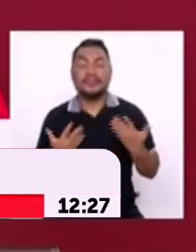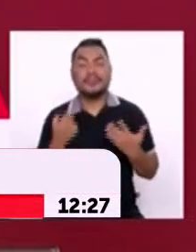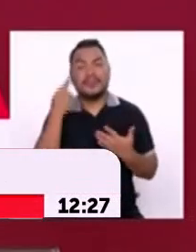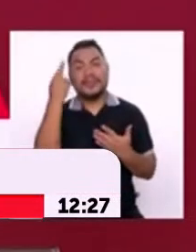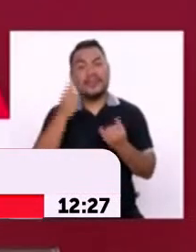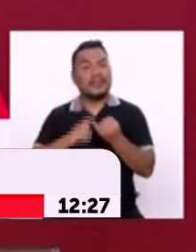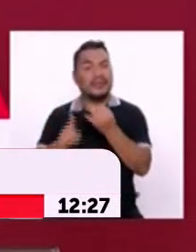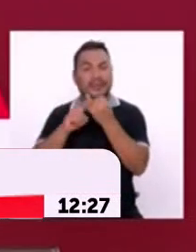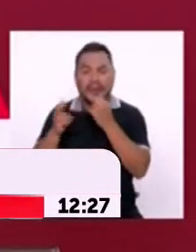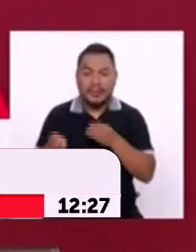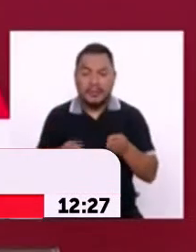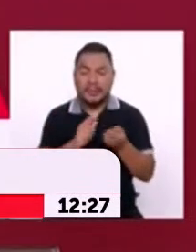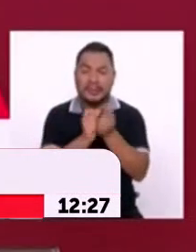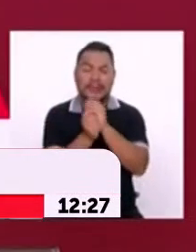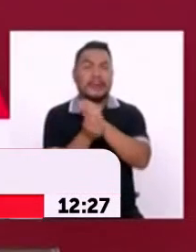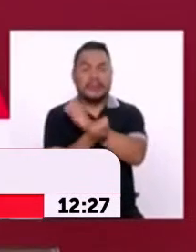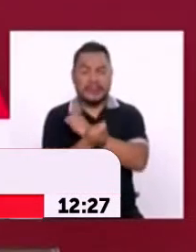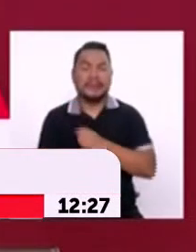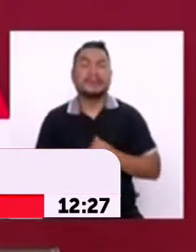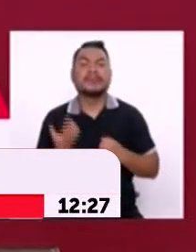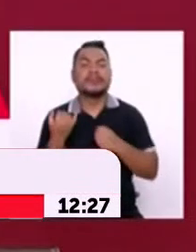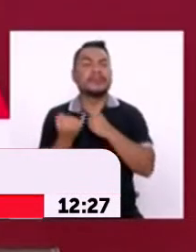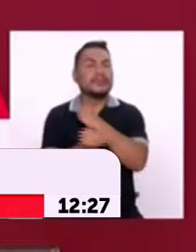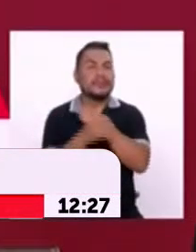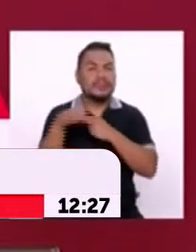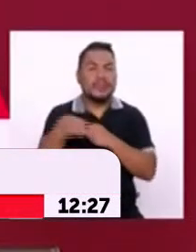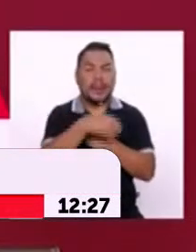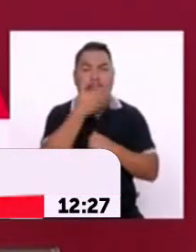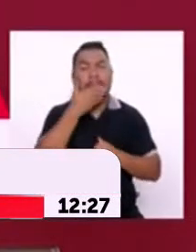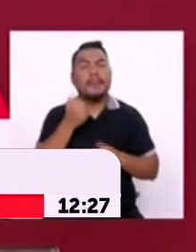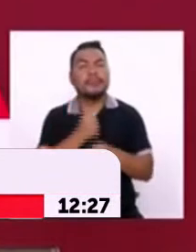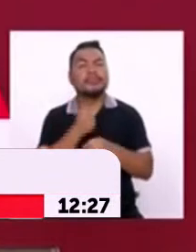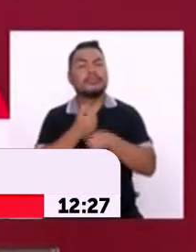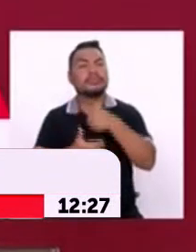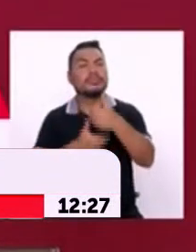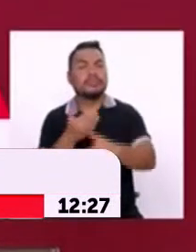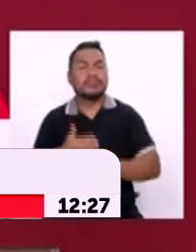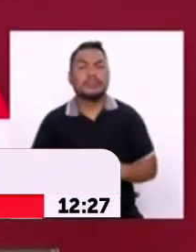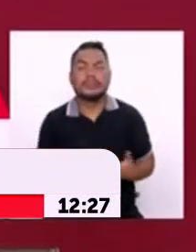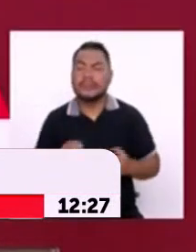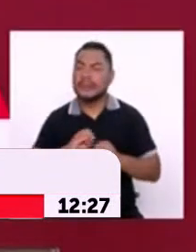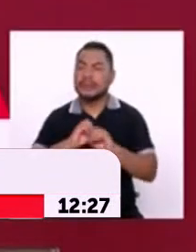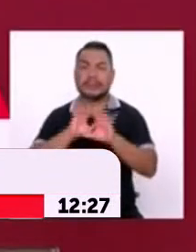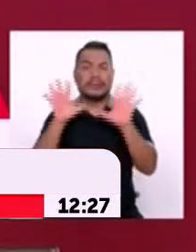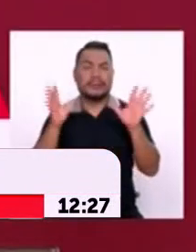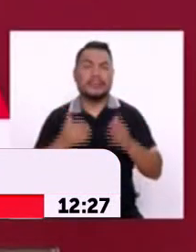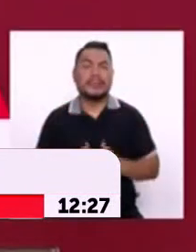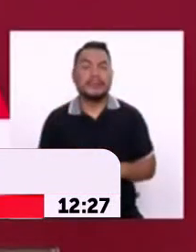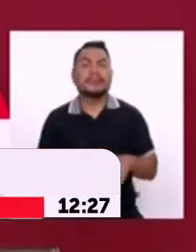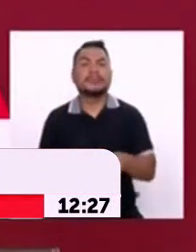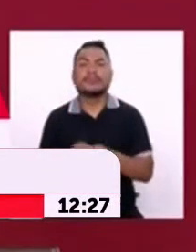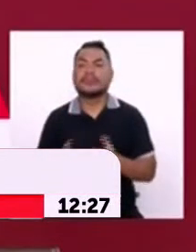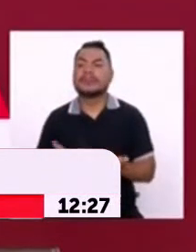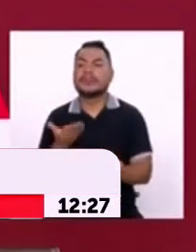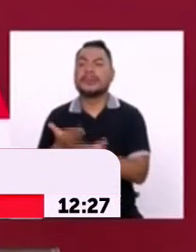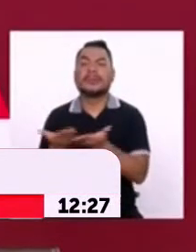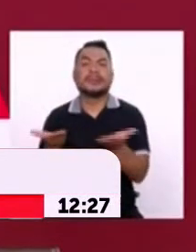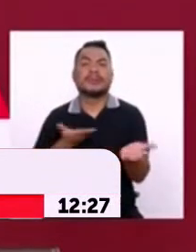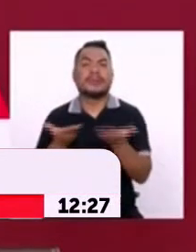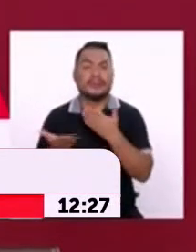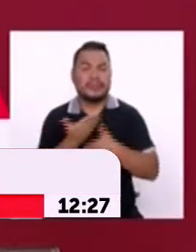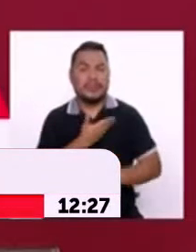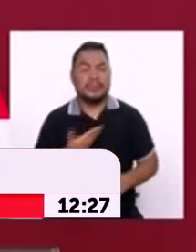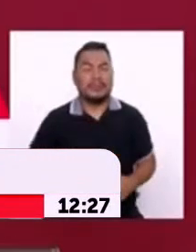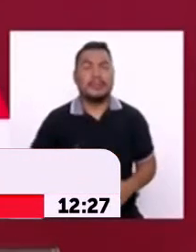serie de reformas institucionales, mejoras en la gestión pública, transparencia, brindar